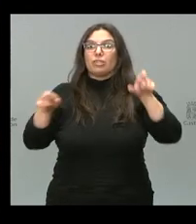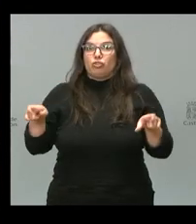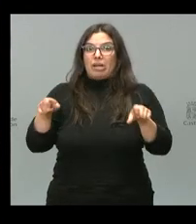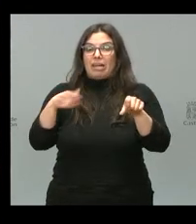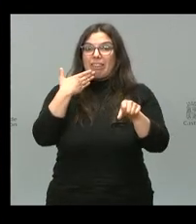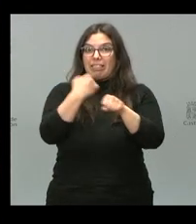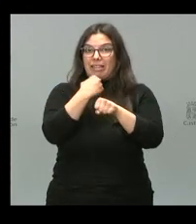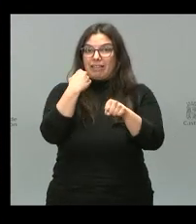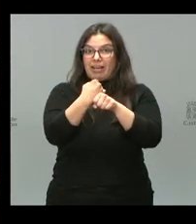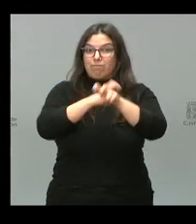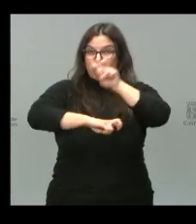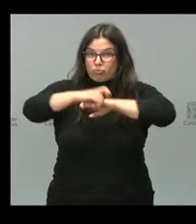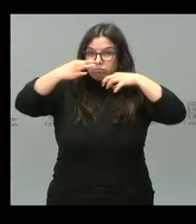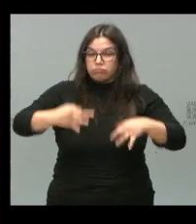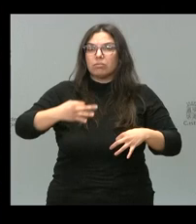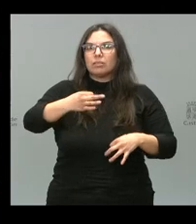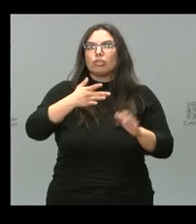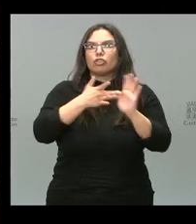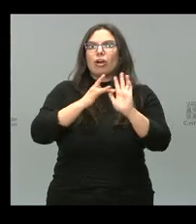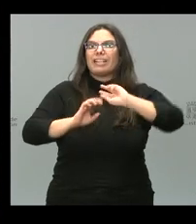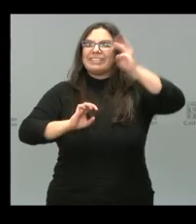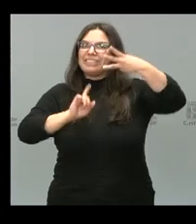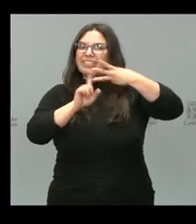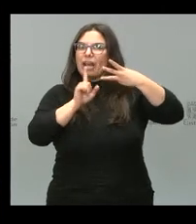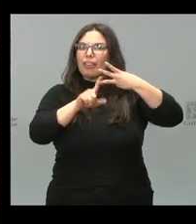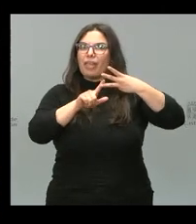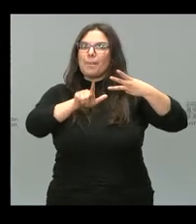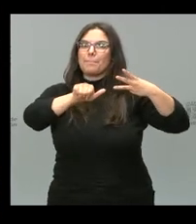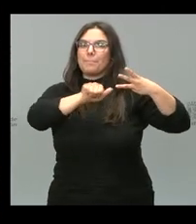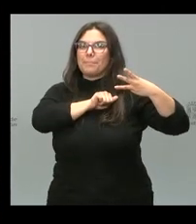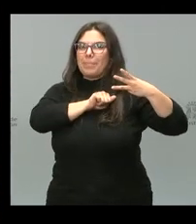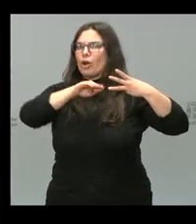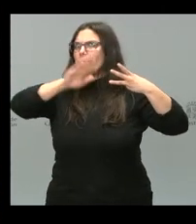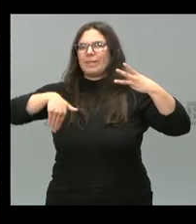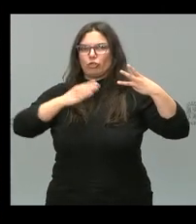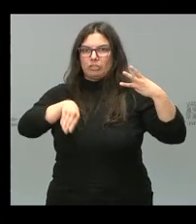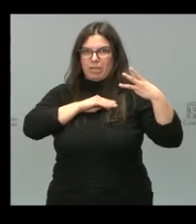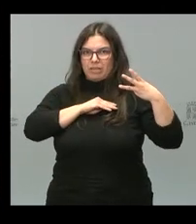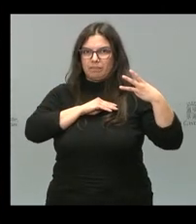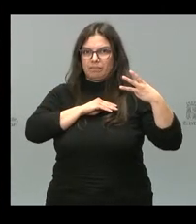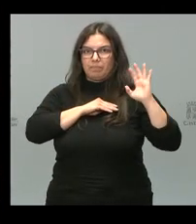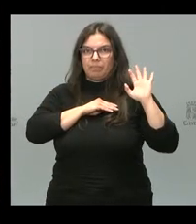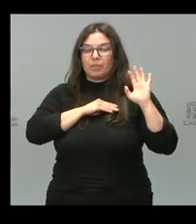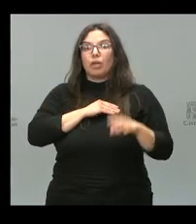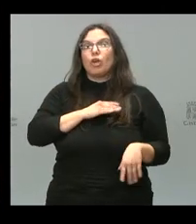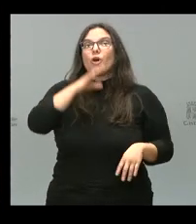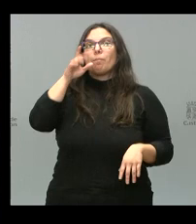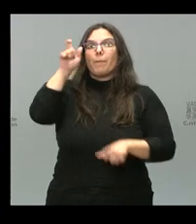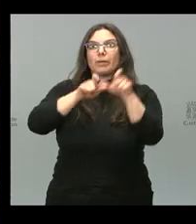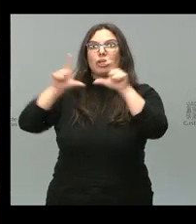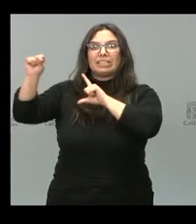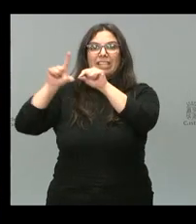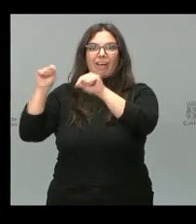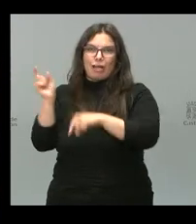tenemos la tercera tasa de paro más baja de toda España pero no es porque la gente se vaya